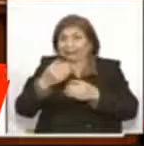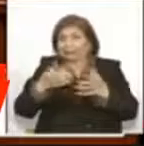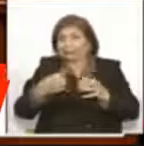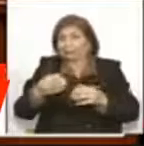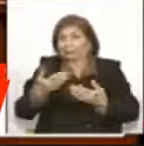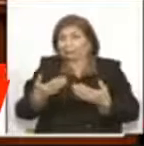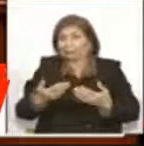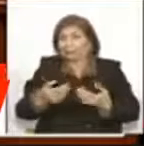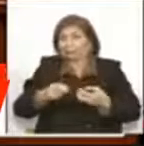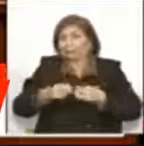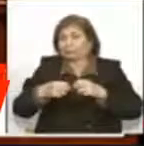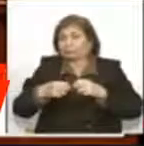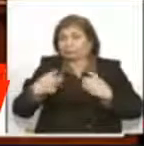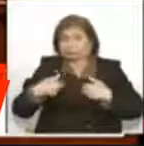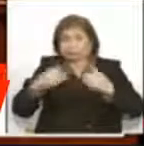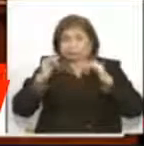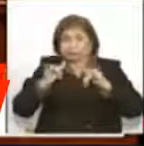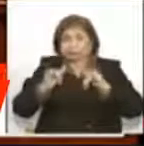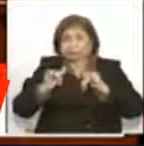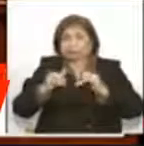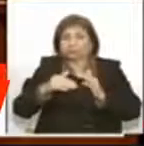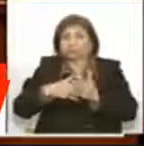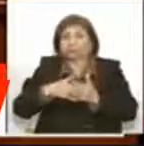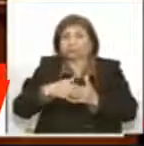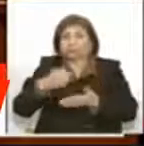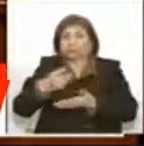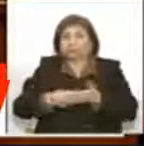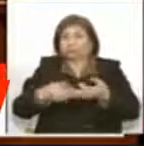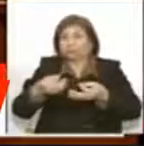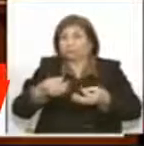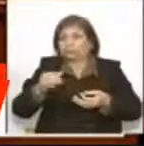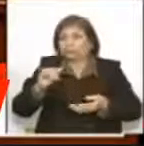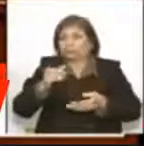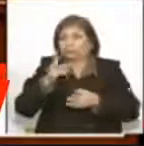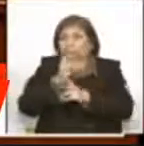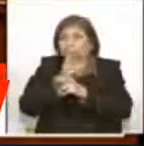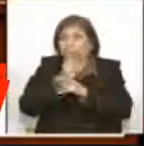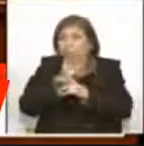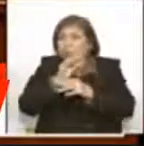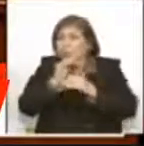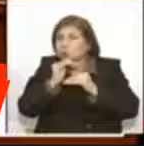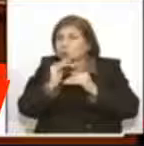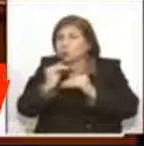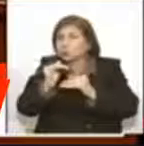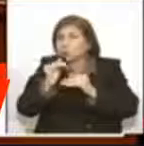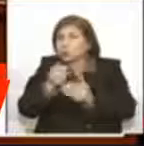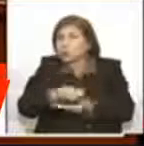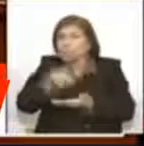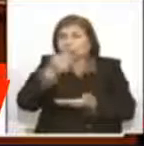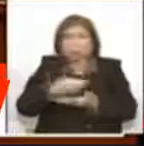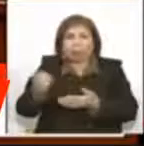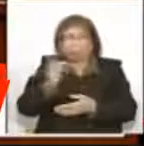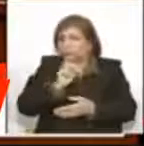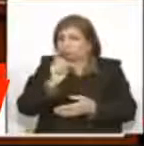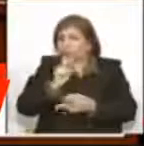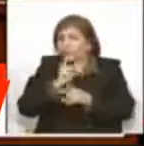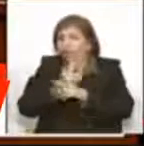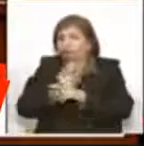crisis. Mantendremos el equilibrio fiscal y la prudencia en el gasto